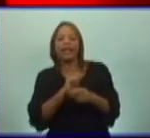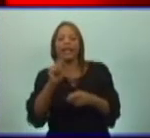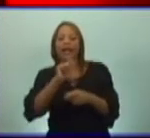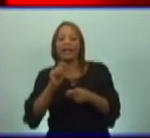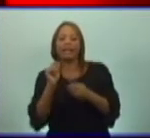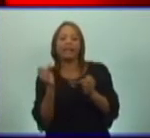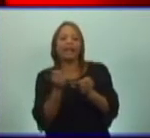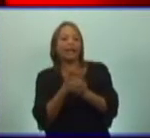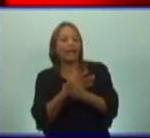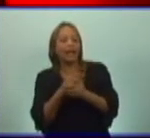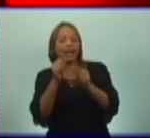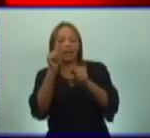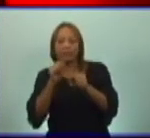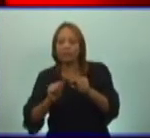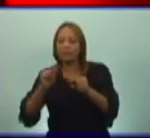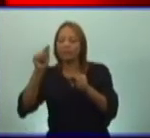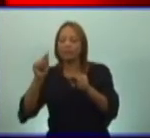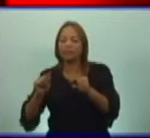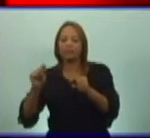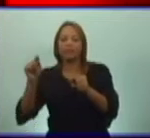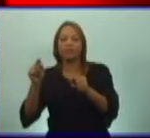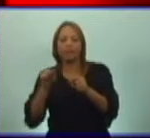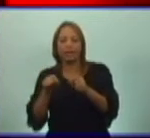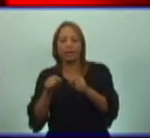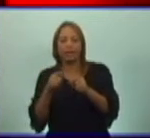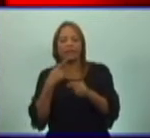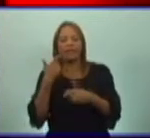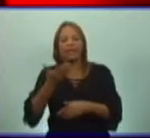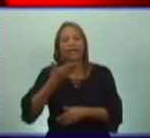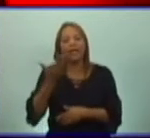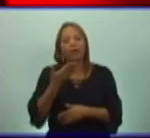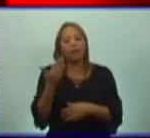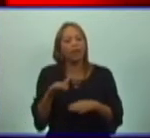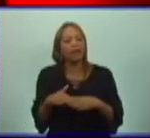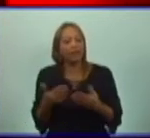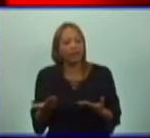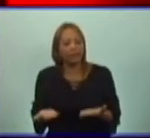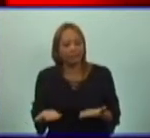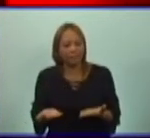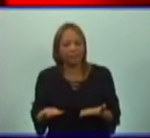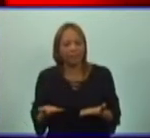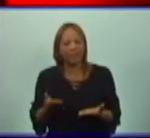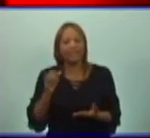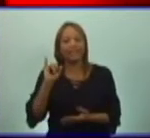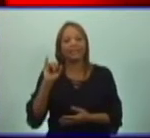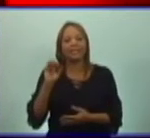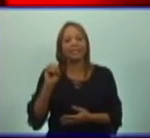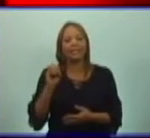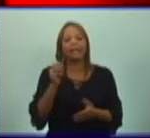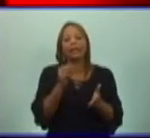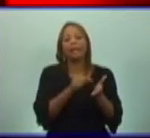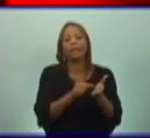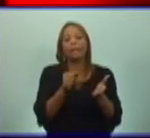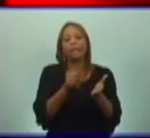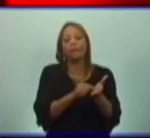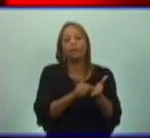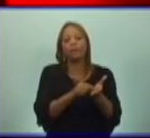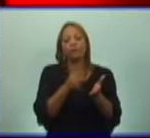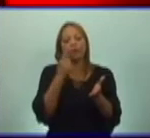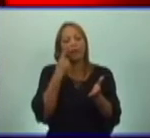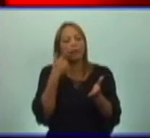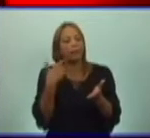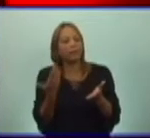y uniforme. Y en la exposición oral, que tiene un valor de 60 puntos, se tendrá en cuenta